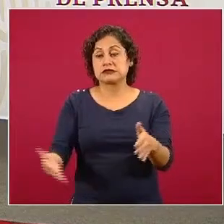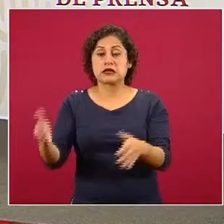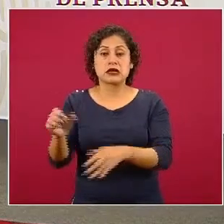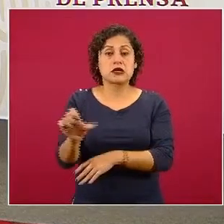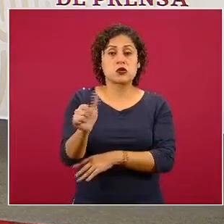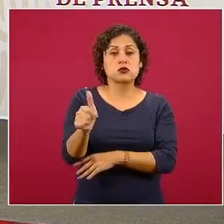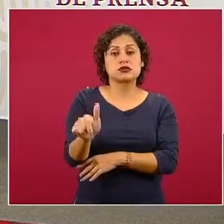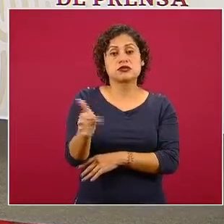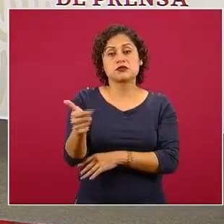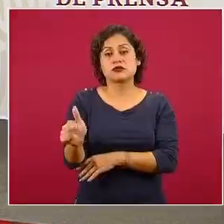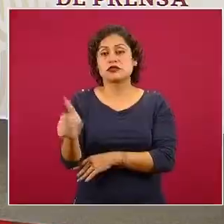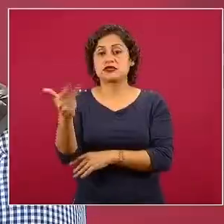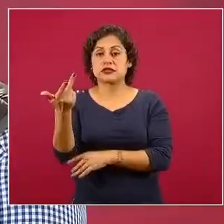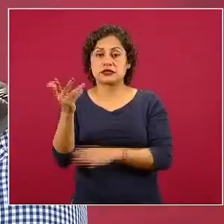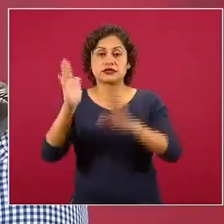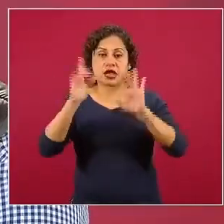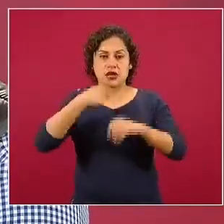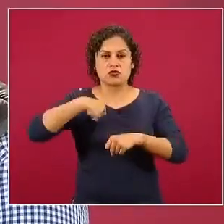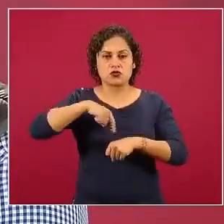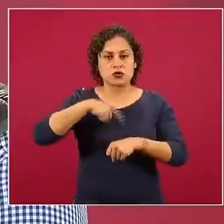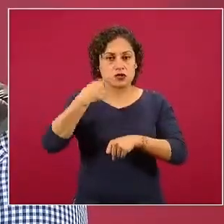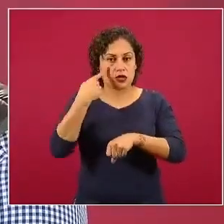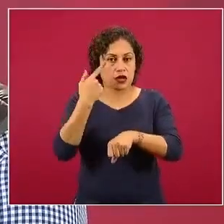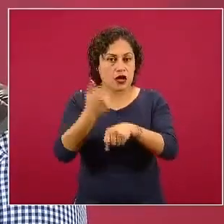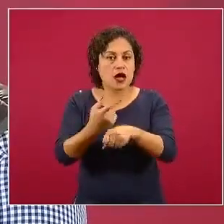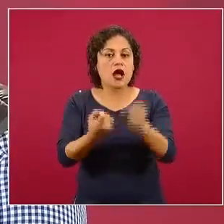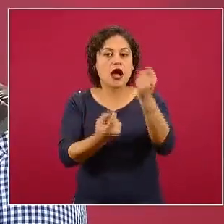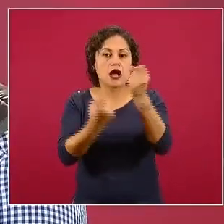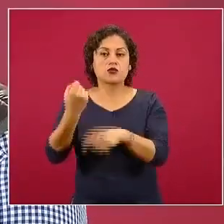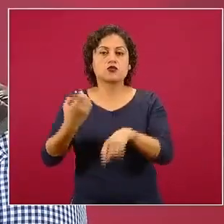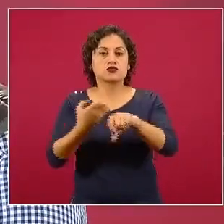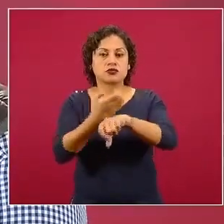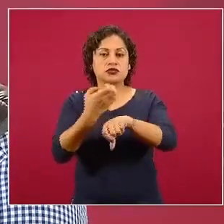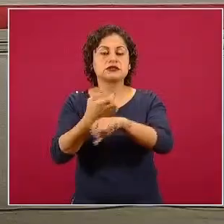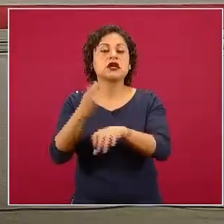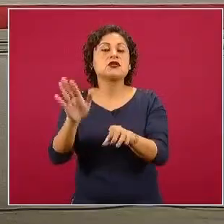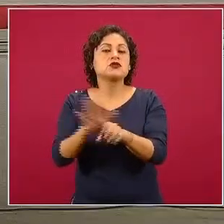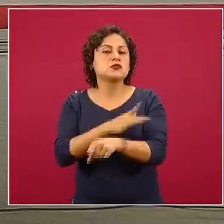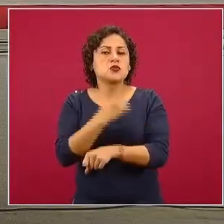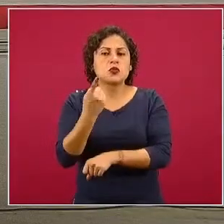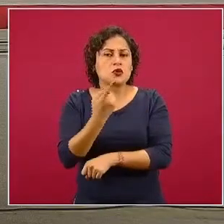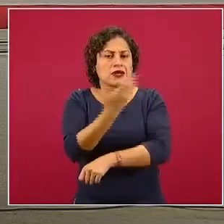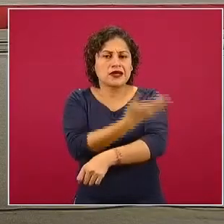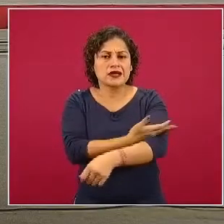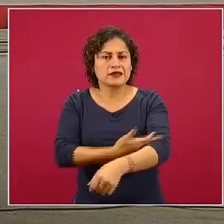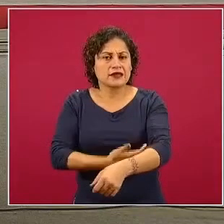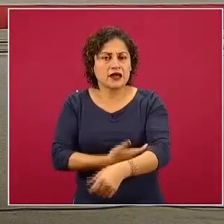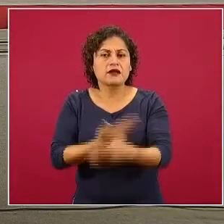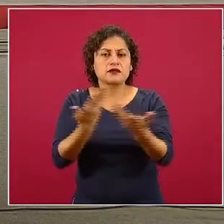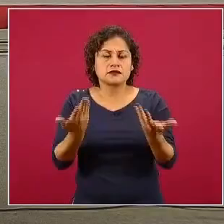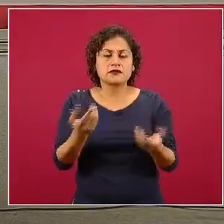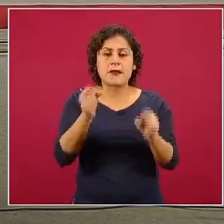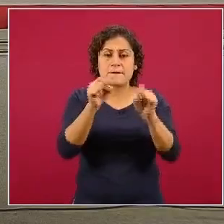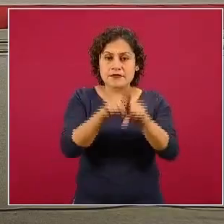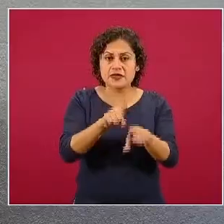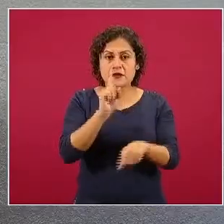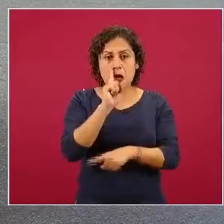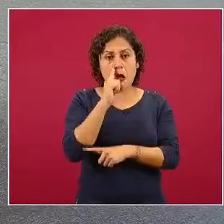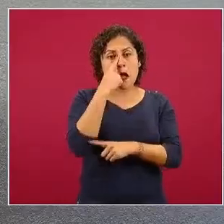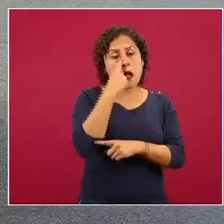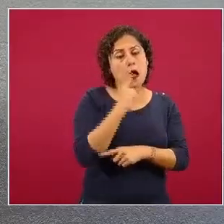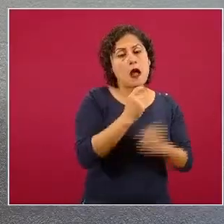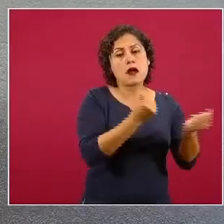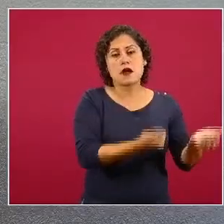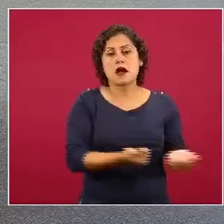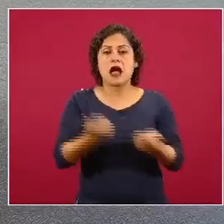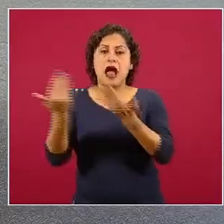hecho en las entidades federativas, en la mayoría de ellas se debe a retrasos precisamente en los envíos de la misma. O sea, la muestra es